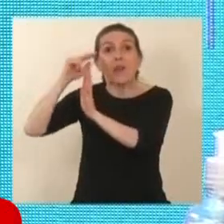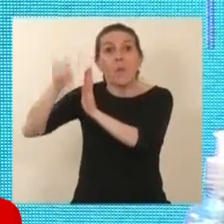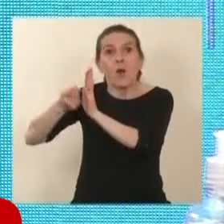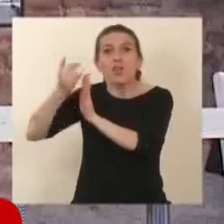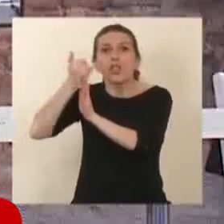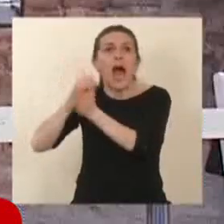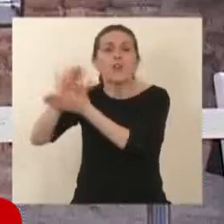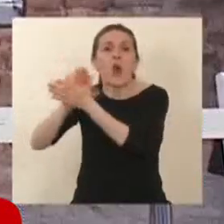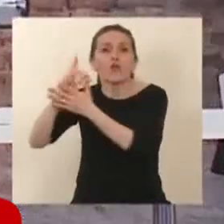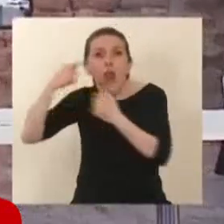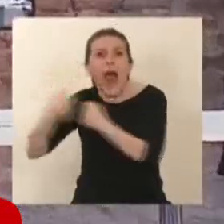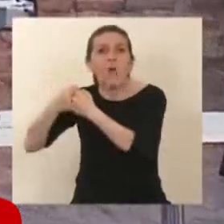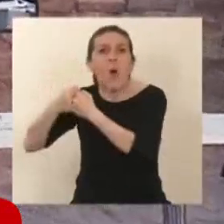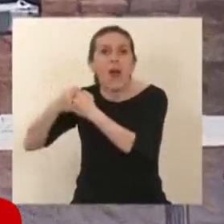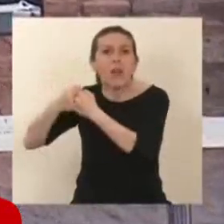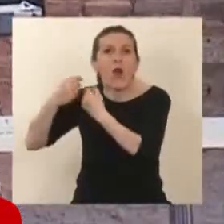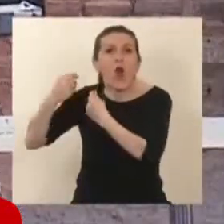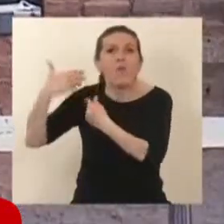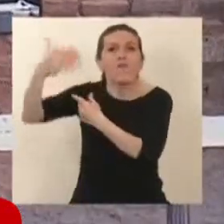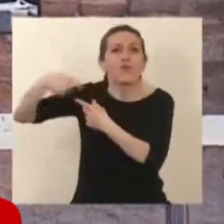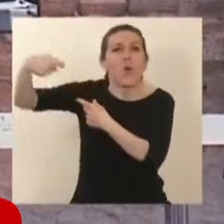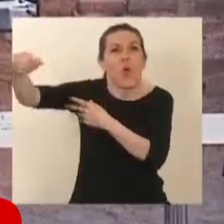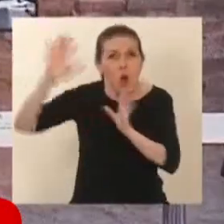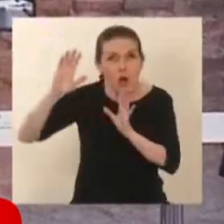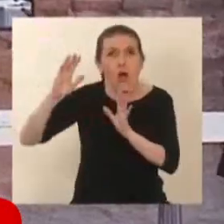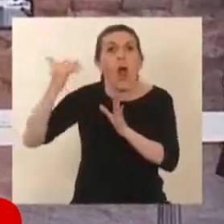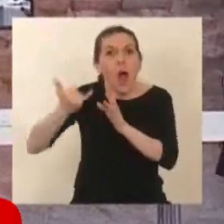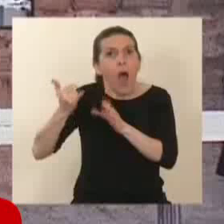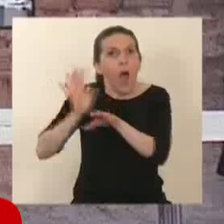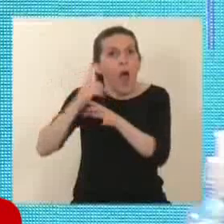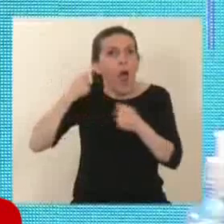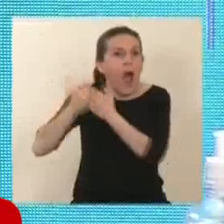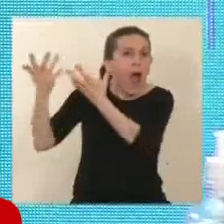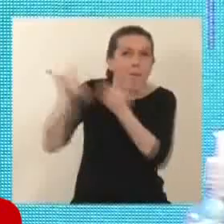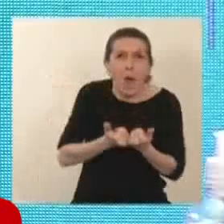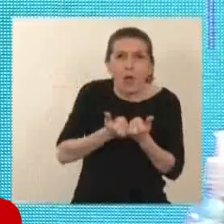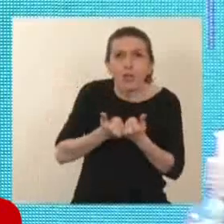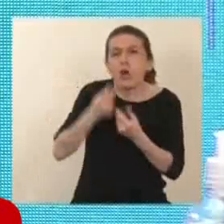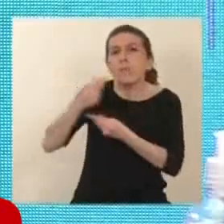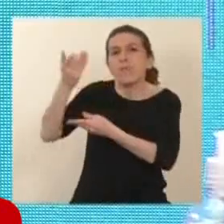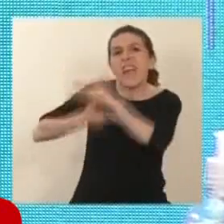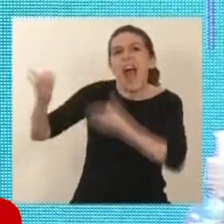reestructurada. Esto se condice con una adhesión total al canje del